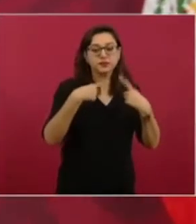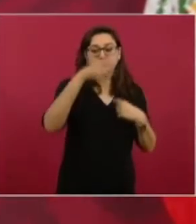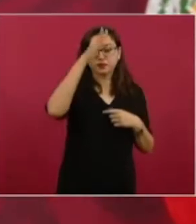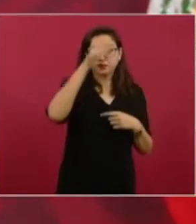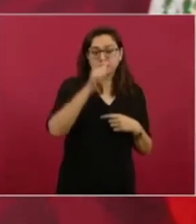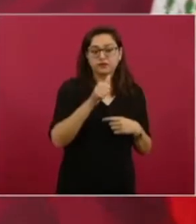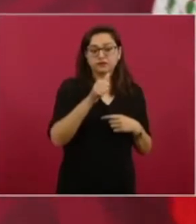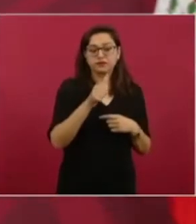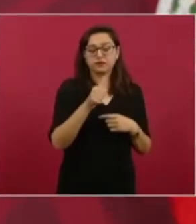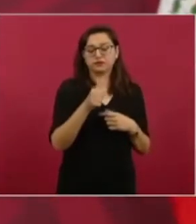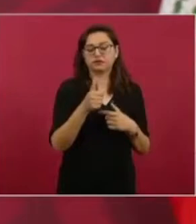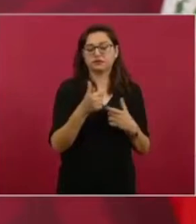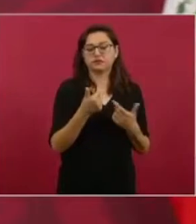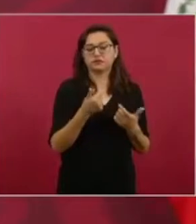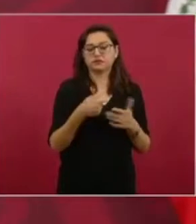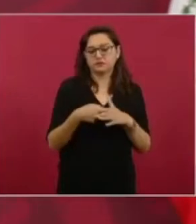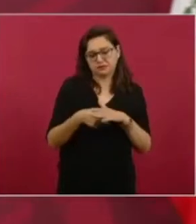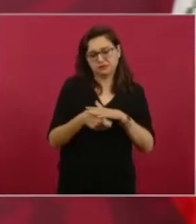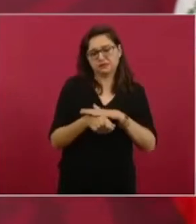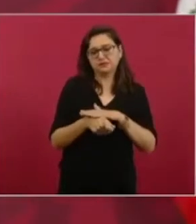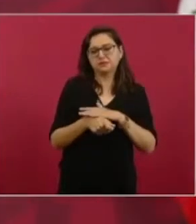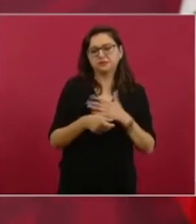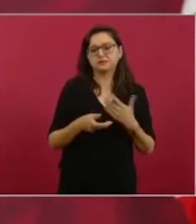del poder económico.